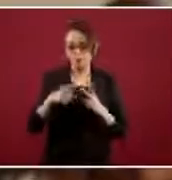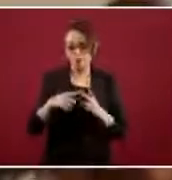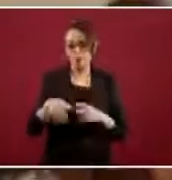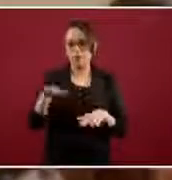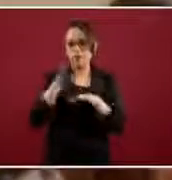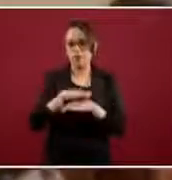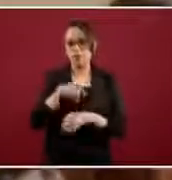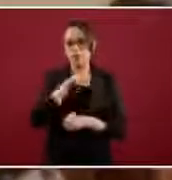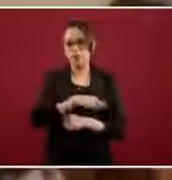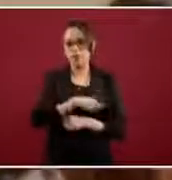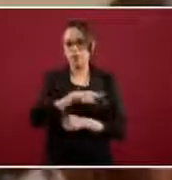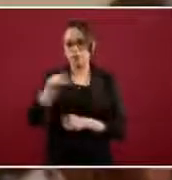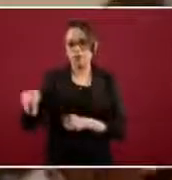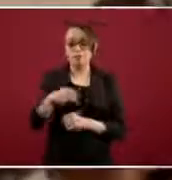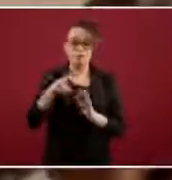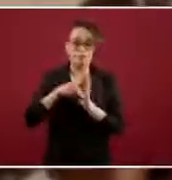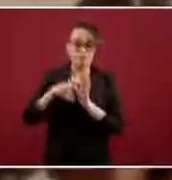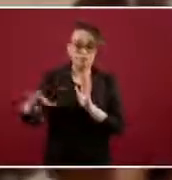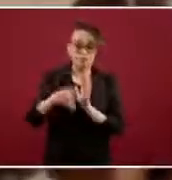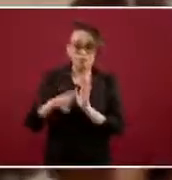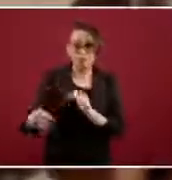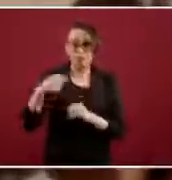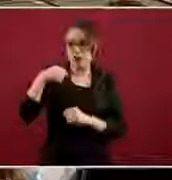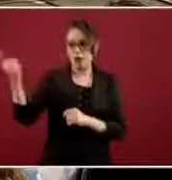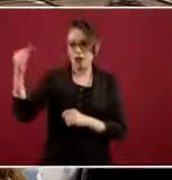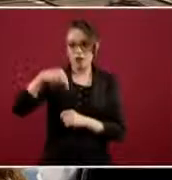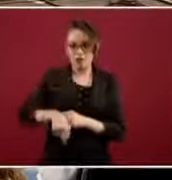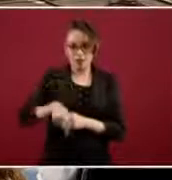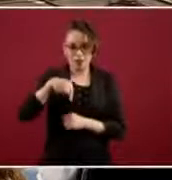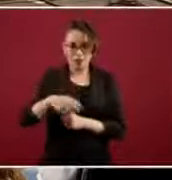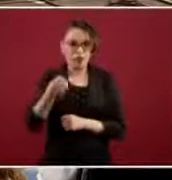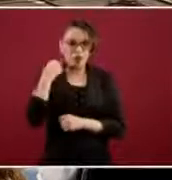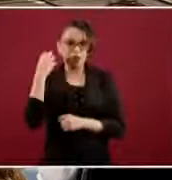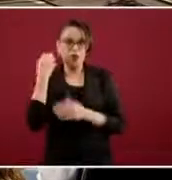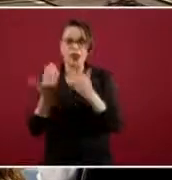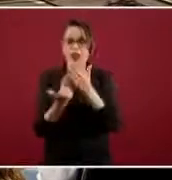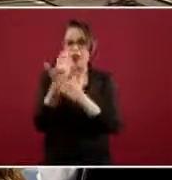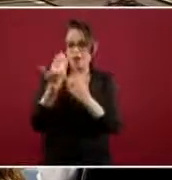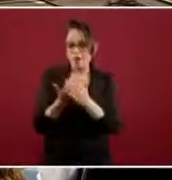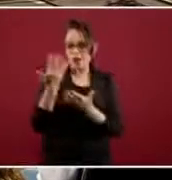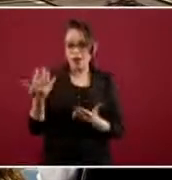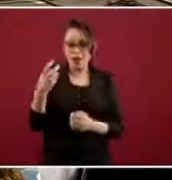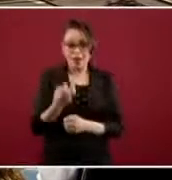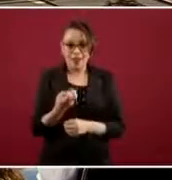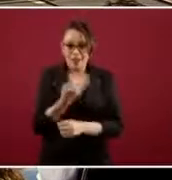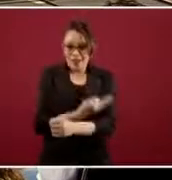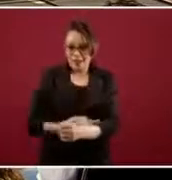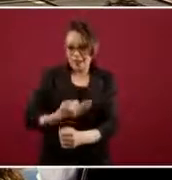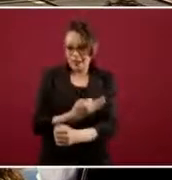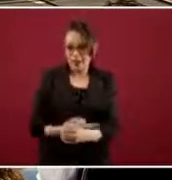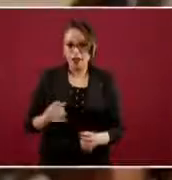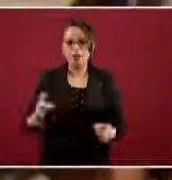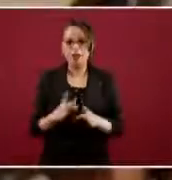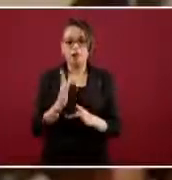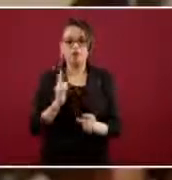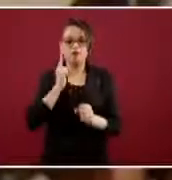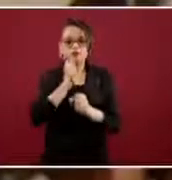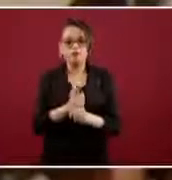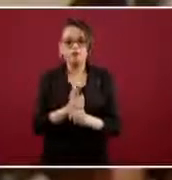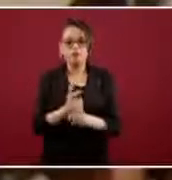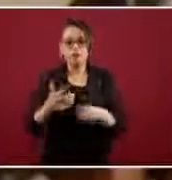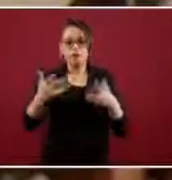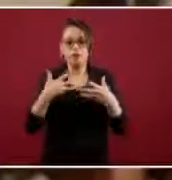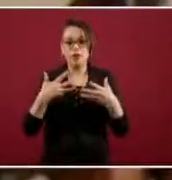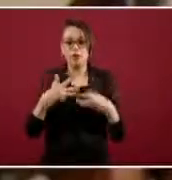estamos teniendo los periodistas cuando venimos a las conferencias mañaneras, a esta. ¿Qué pasa si se detecta a un compañero que está